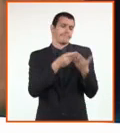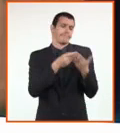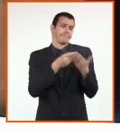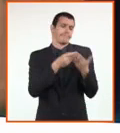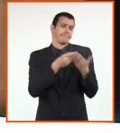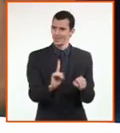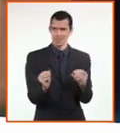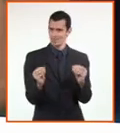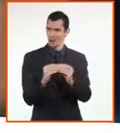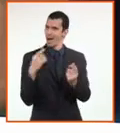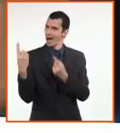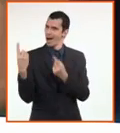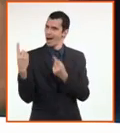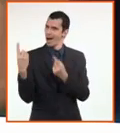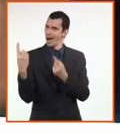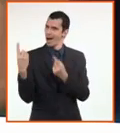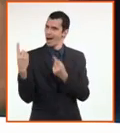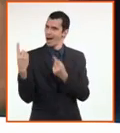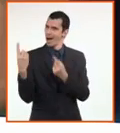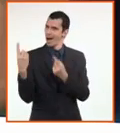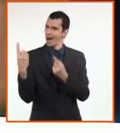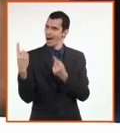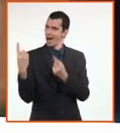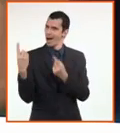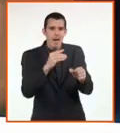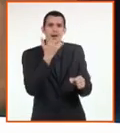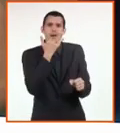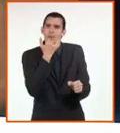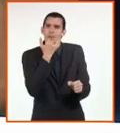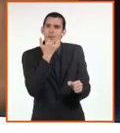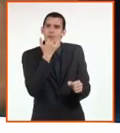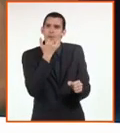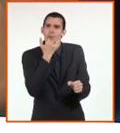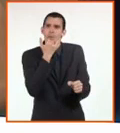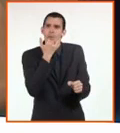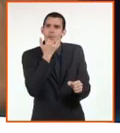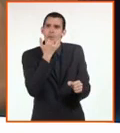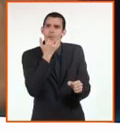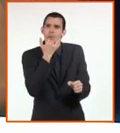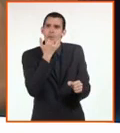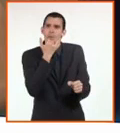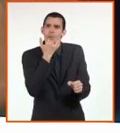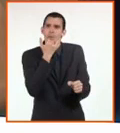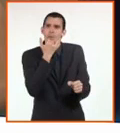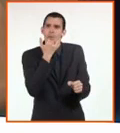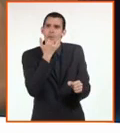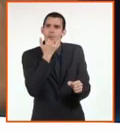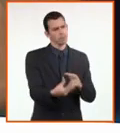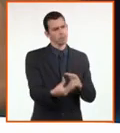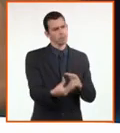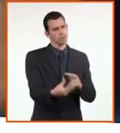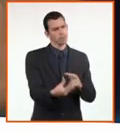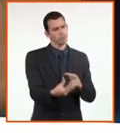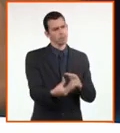debemos renunciar a ello. Es que los universitarios siempre desde la brigada tenemos